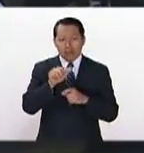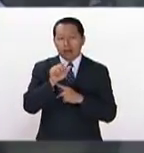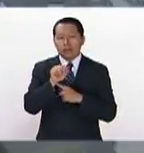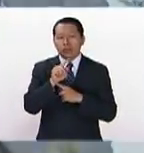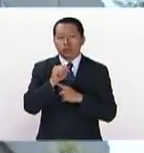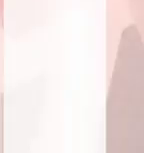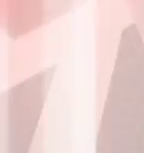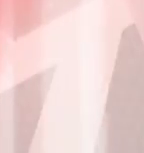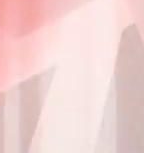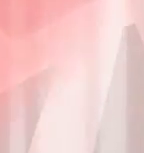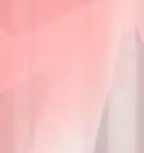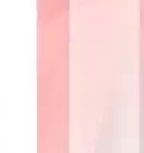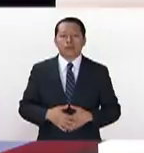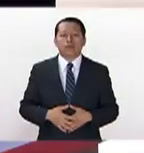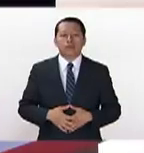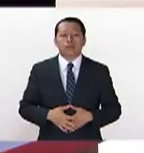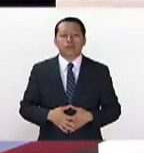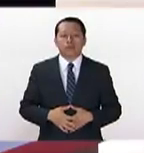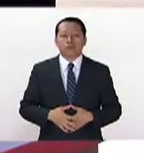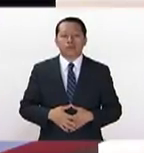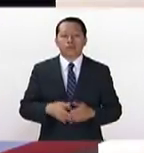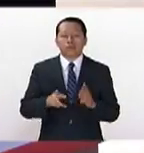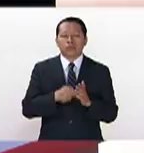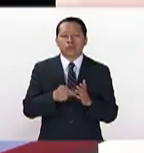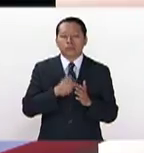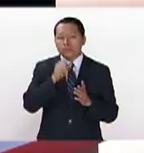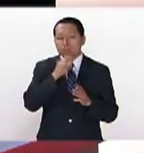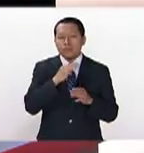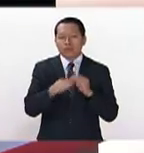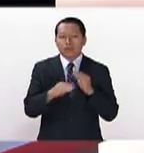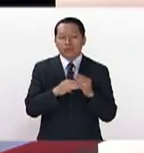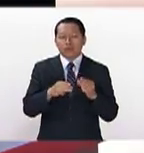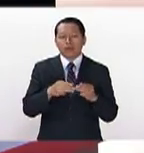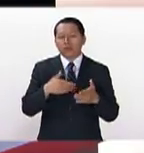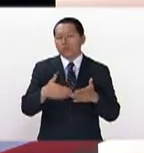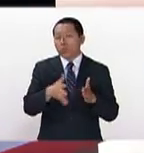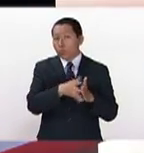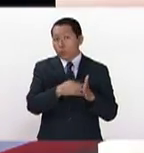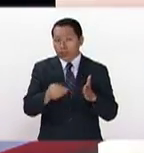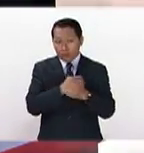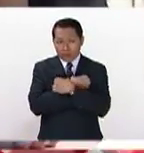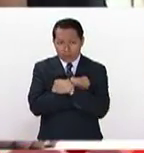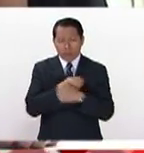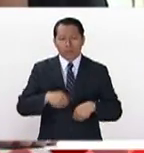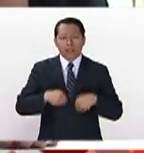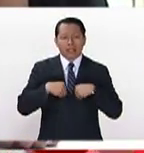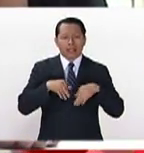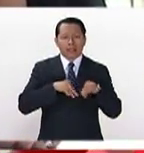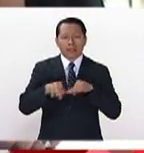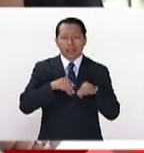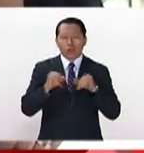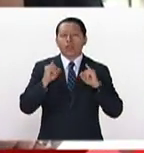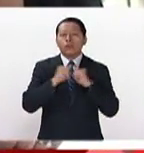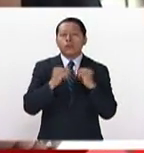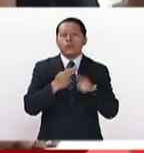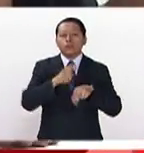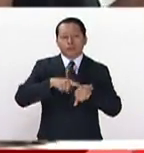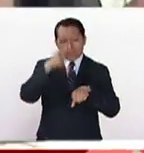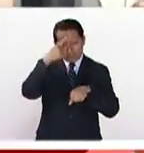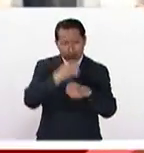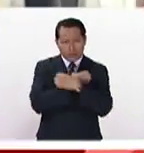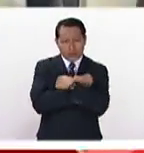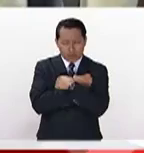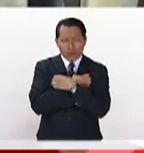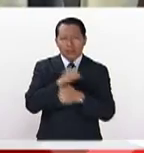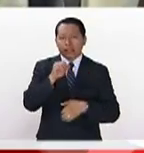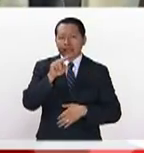Antonio López. Y a través de los materiales del modelo educativo para la vida y el trabajo, el Instituto Nacional para la Educación de los